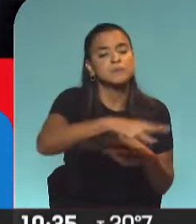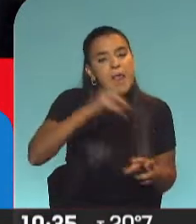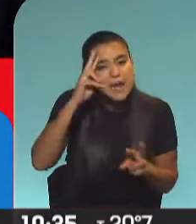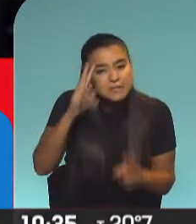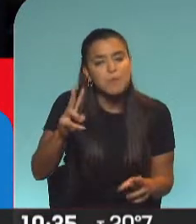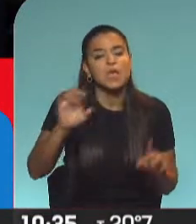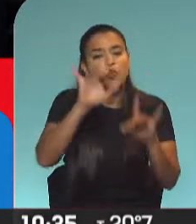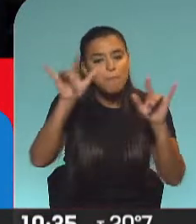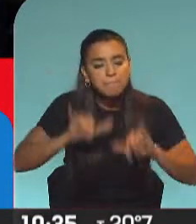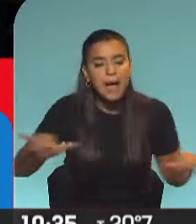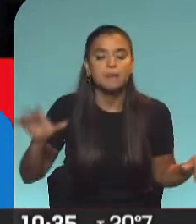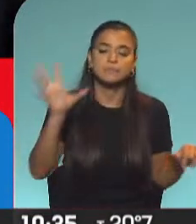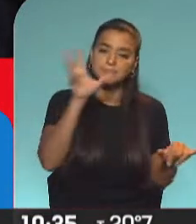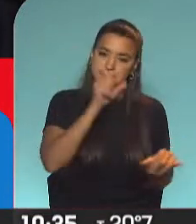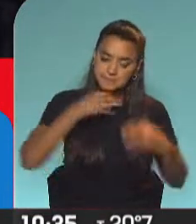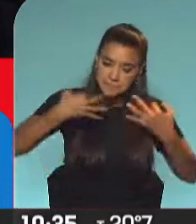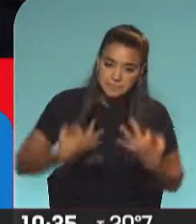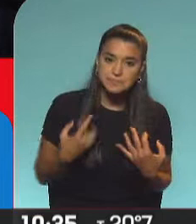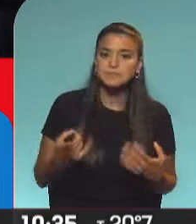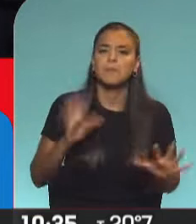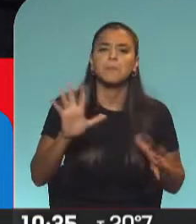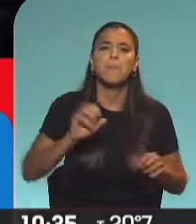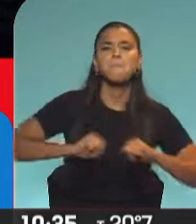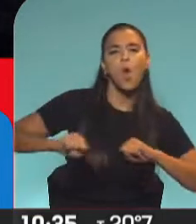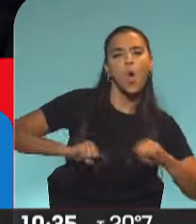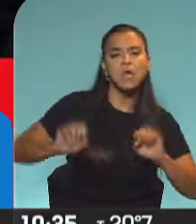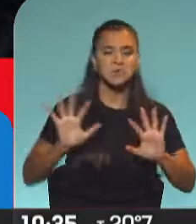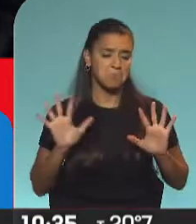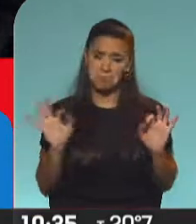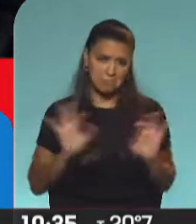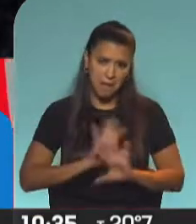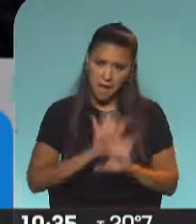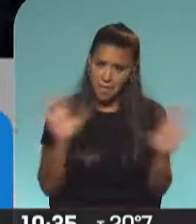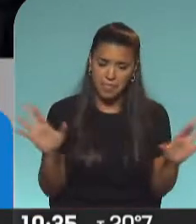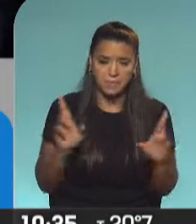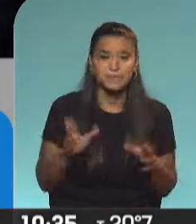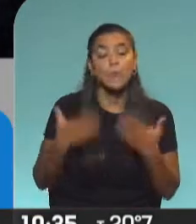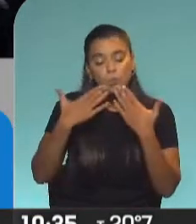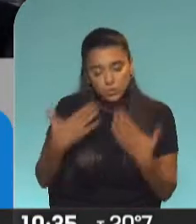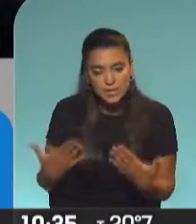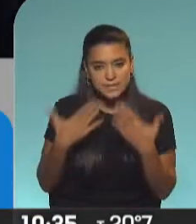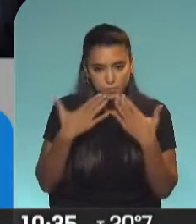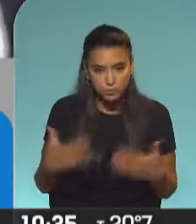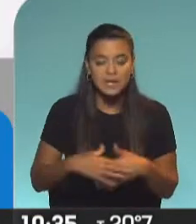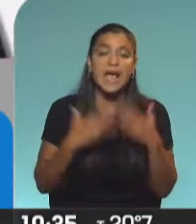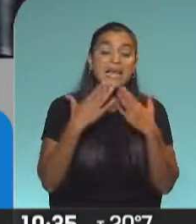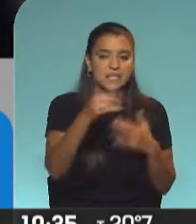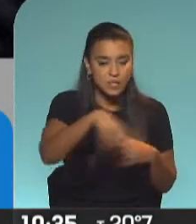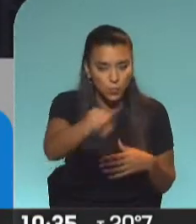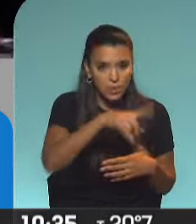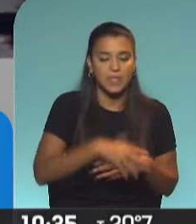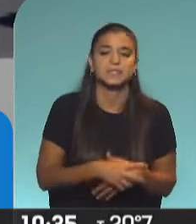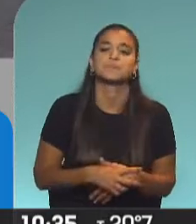de paz, de tolerancia y evitando cualquier tipo de provocación e incidentes. Muy bien, diputada, gracias, es muy amable. Gracias a usted, a